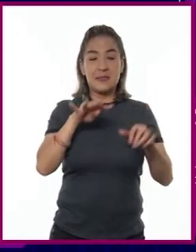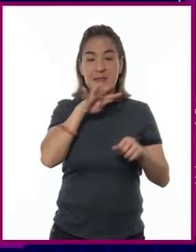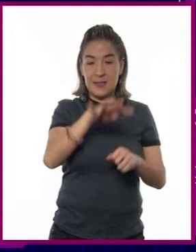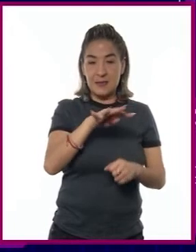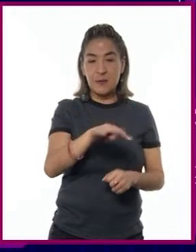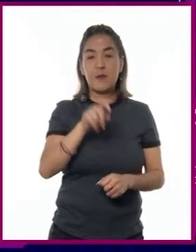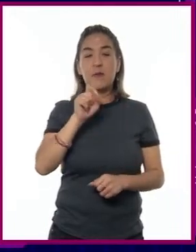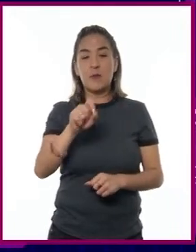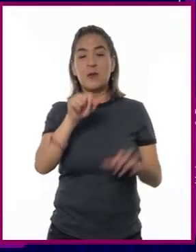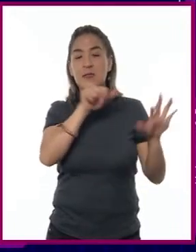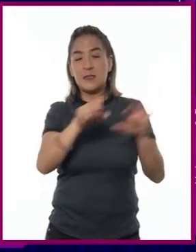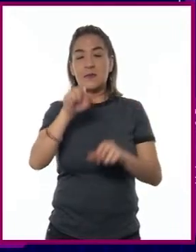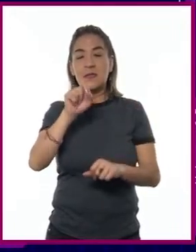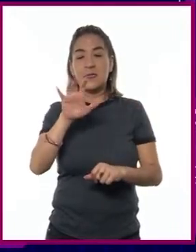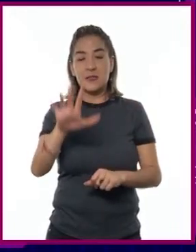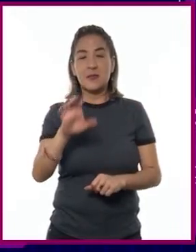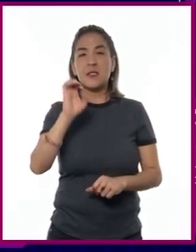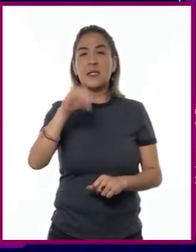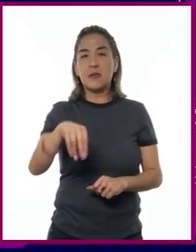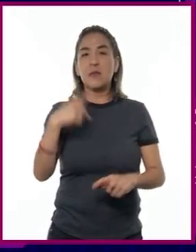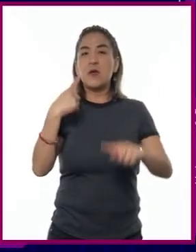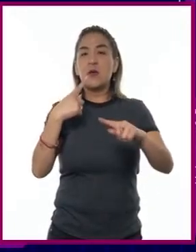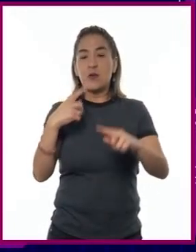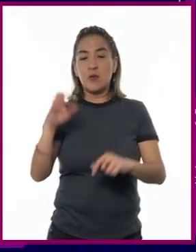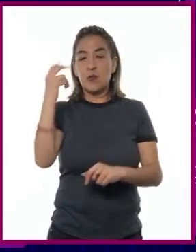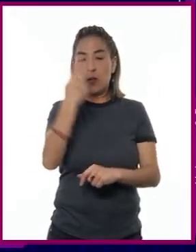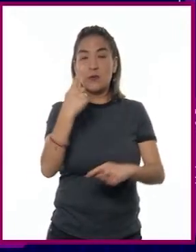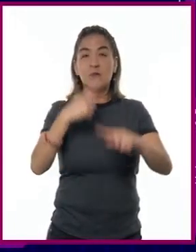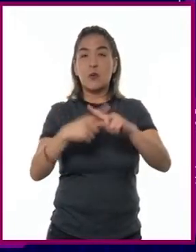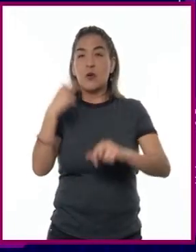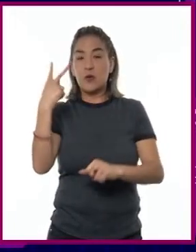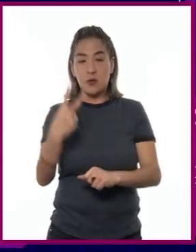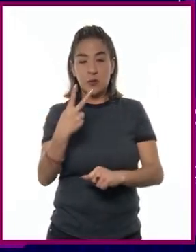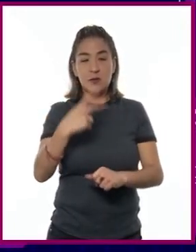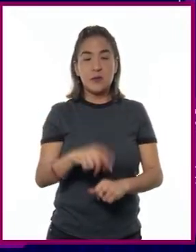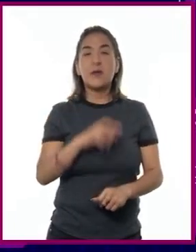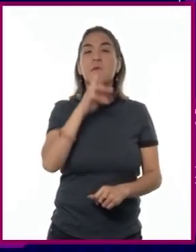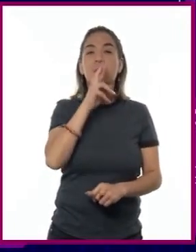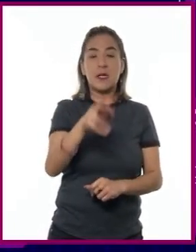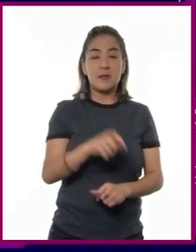19.625 centímetros cuadrados por 2, se obtiene